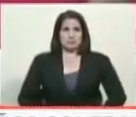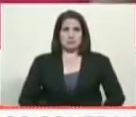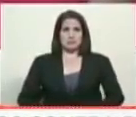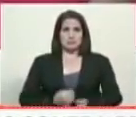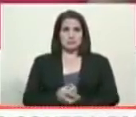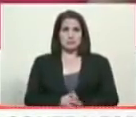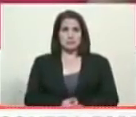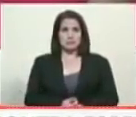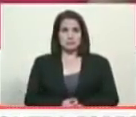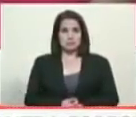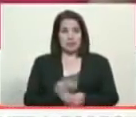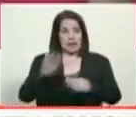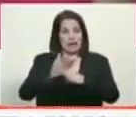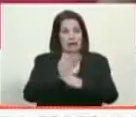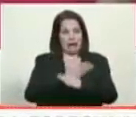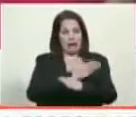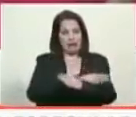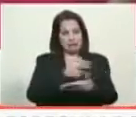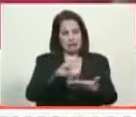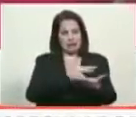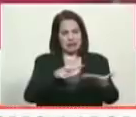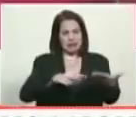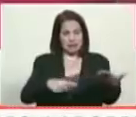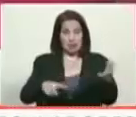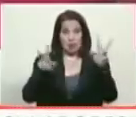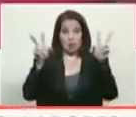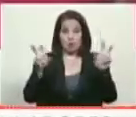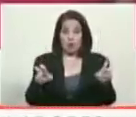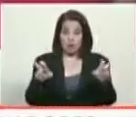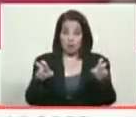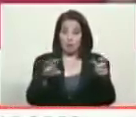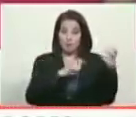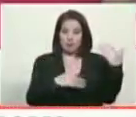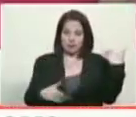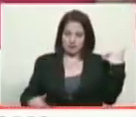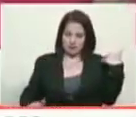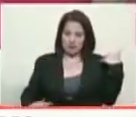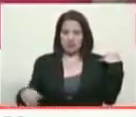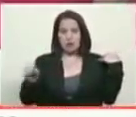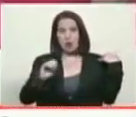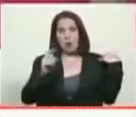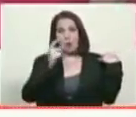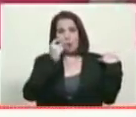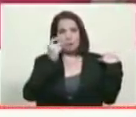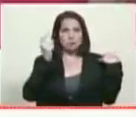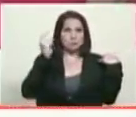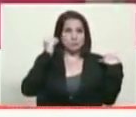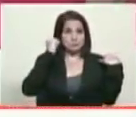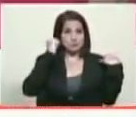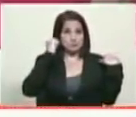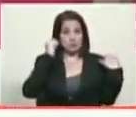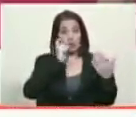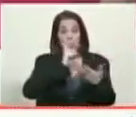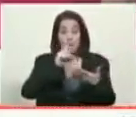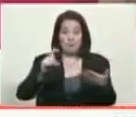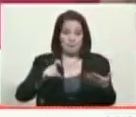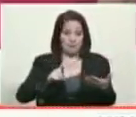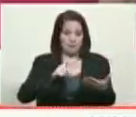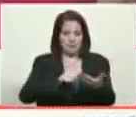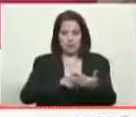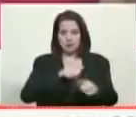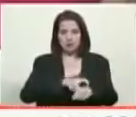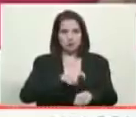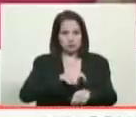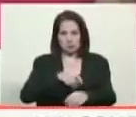En los casos anteriores, el nuevo presidente o presidenta completará el periodo constitucional correspondiente.